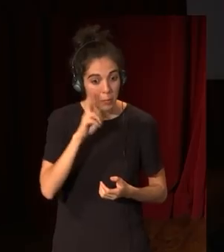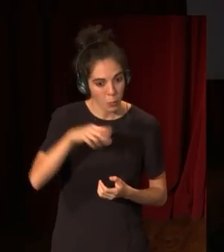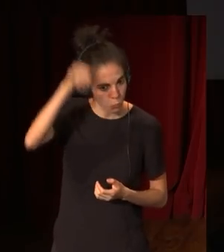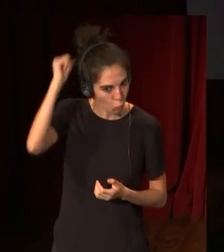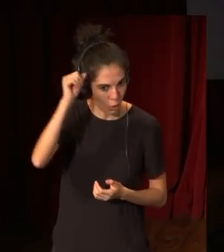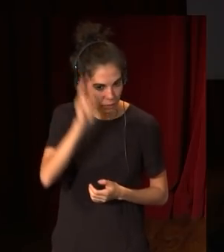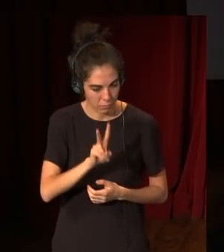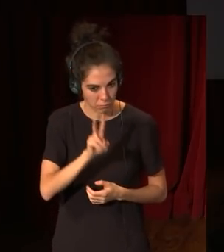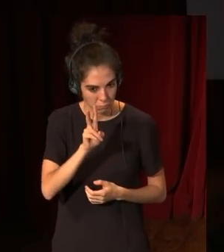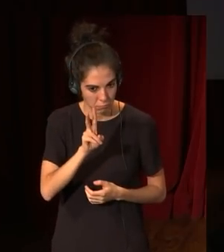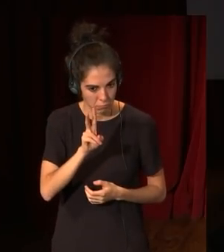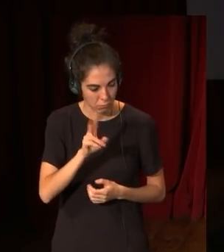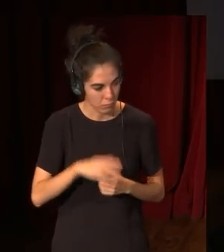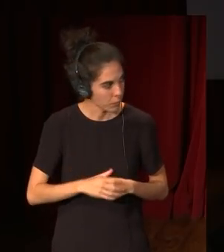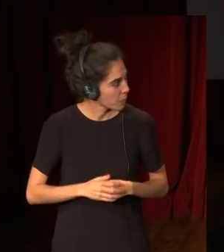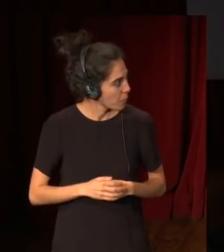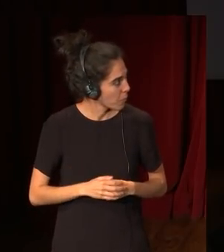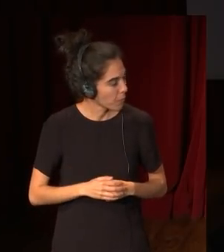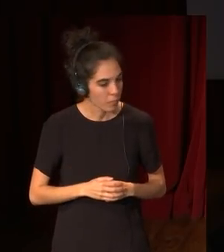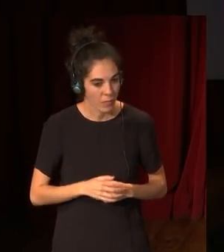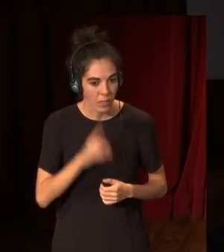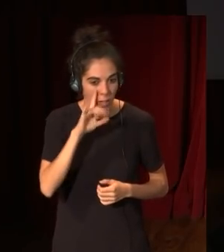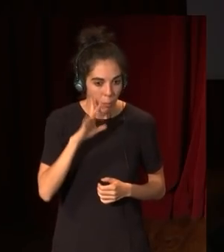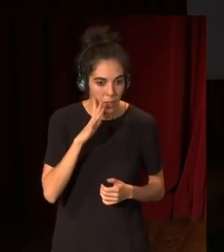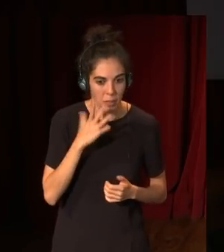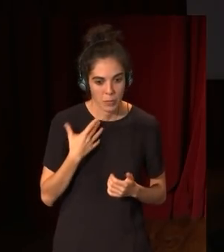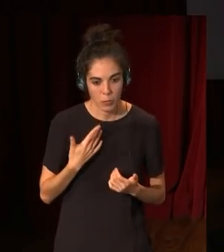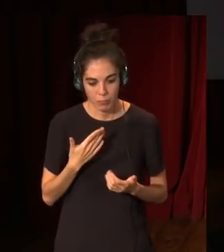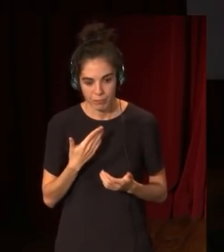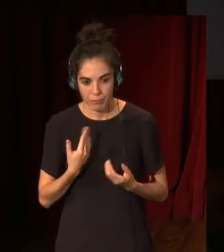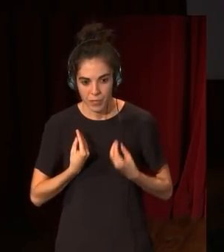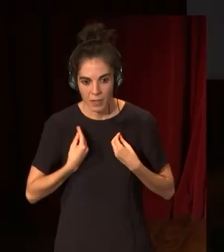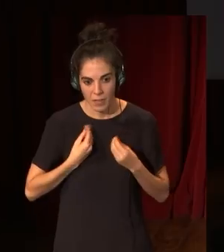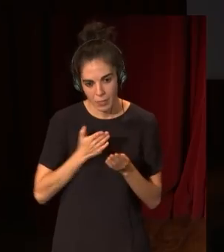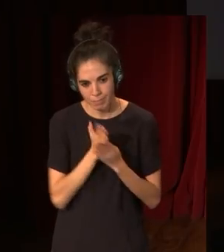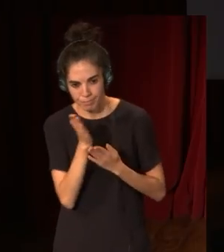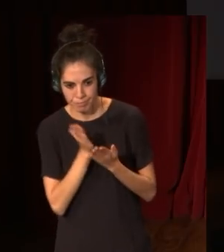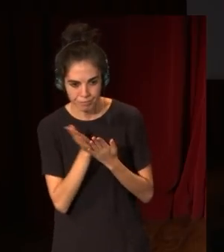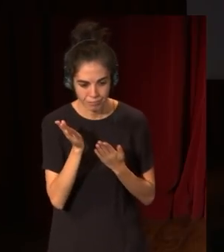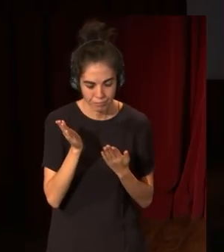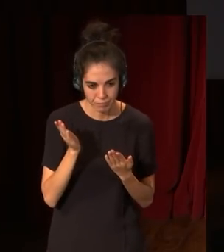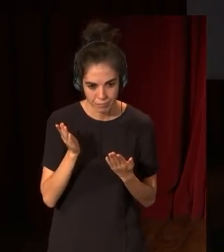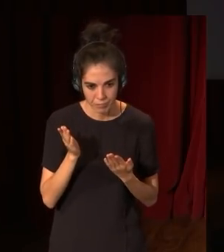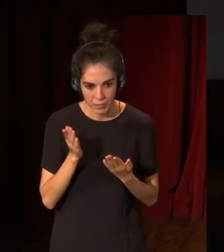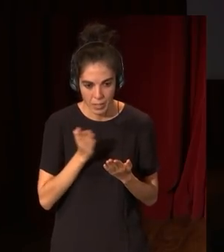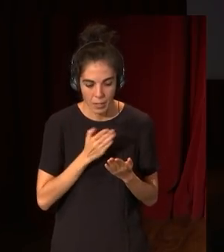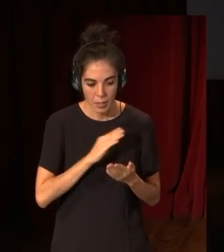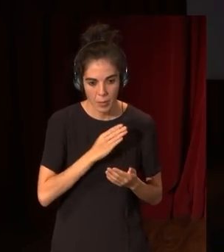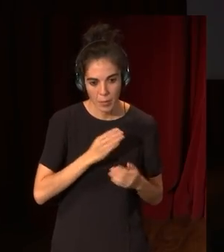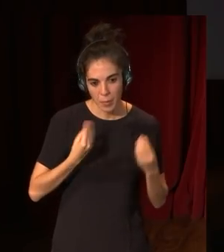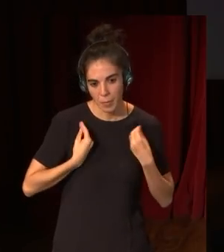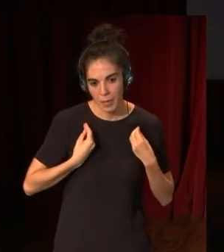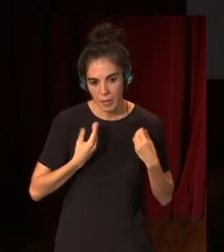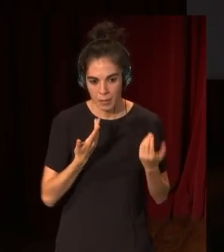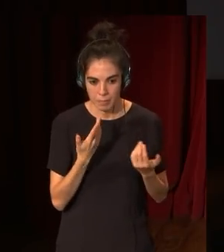probablemente alusión a la doble vida monástica o al lado de forma de vida monástica la vida contemplativa y la vida activa